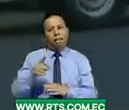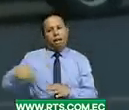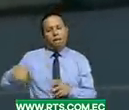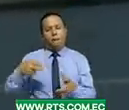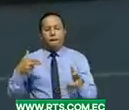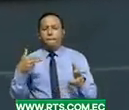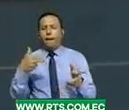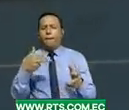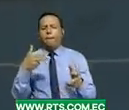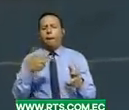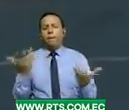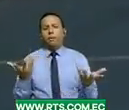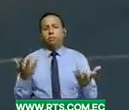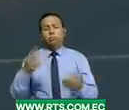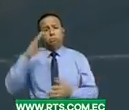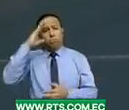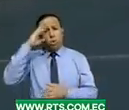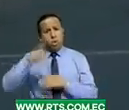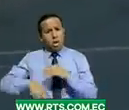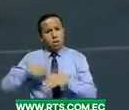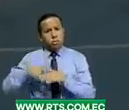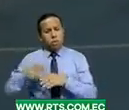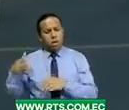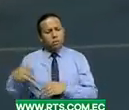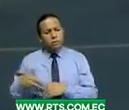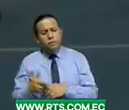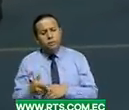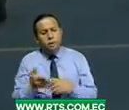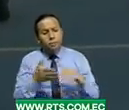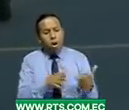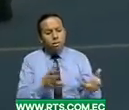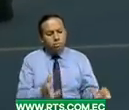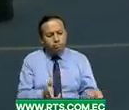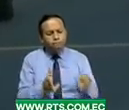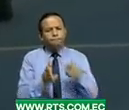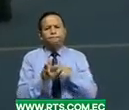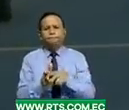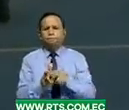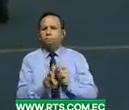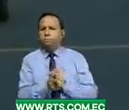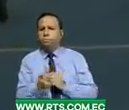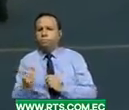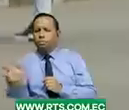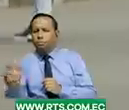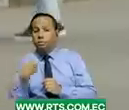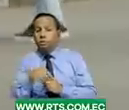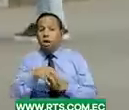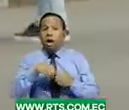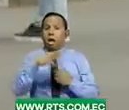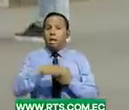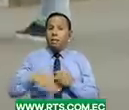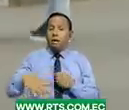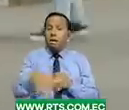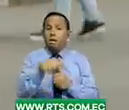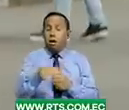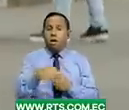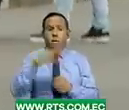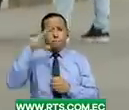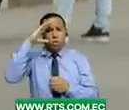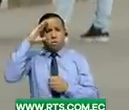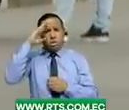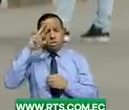medicina legal se encargaron de hacer el levantamiento del cadáver. Por otro lado, en el exterior del establecimiento, uniformados de